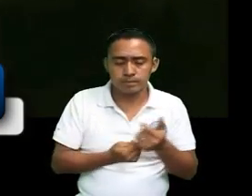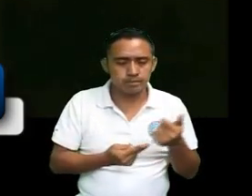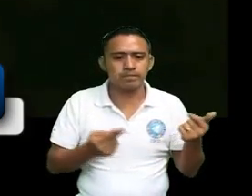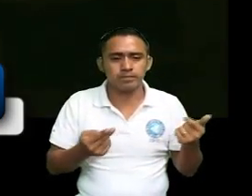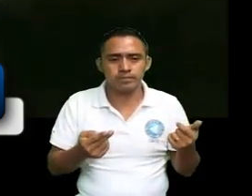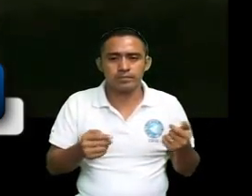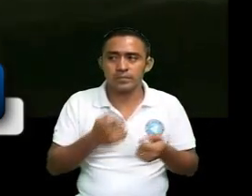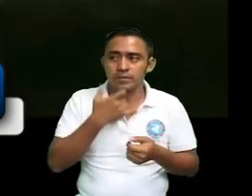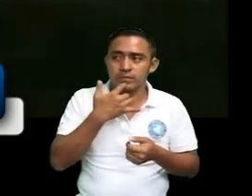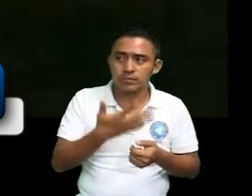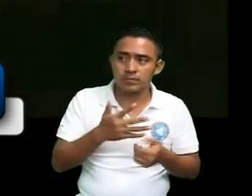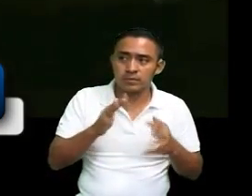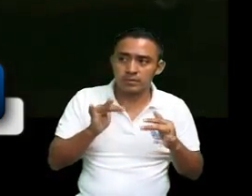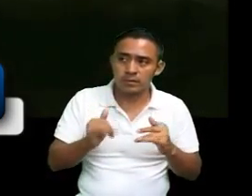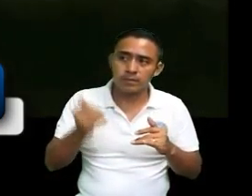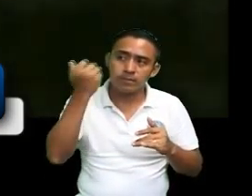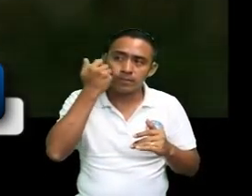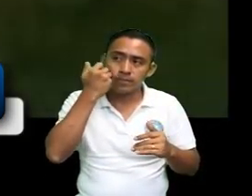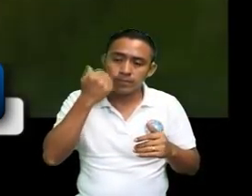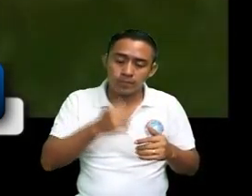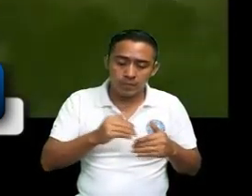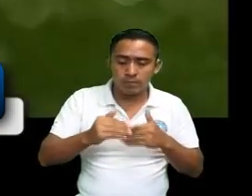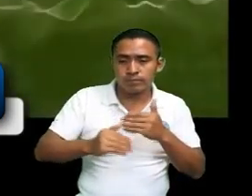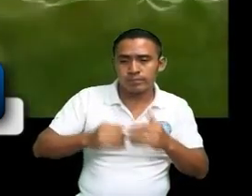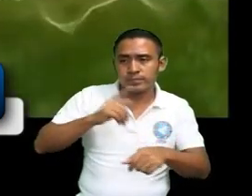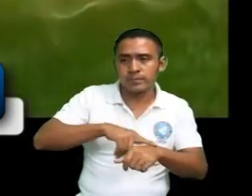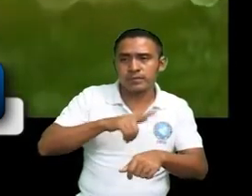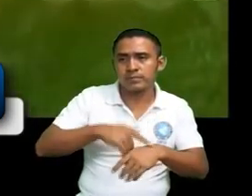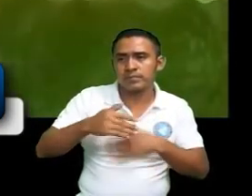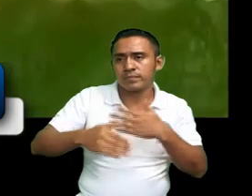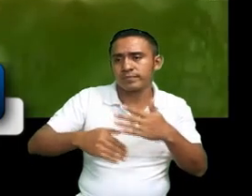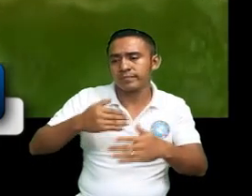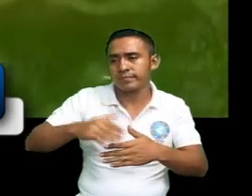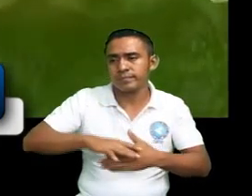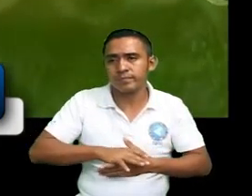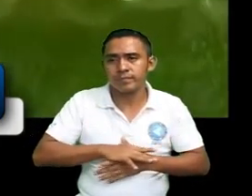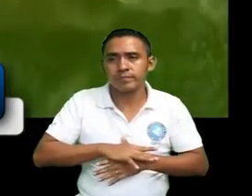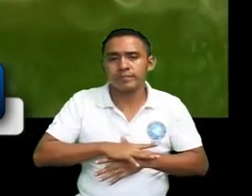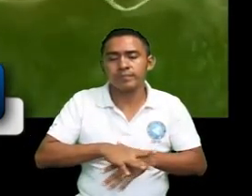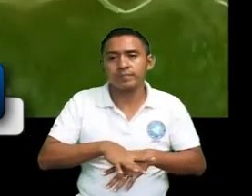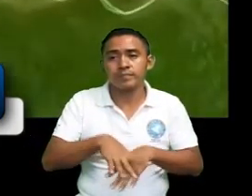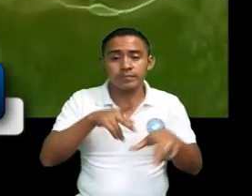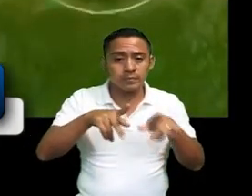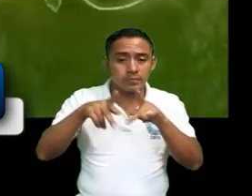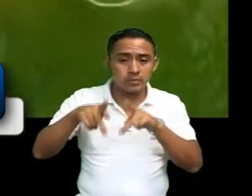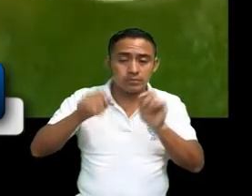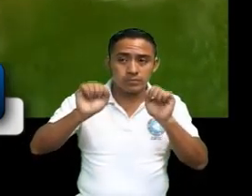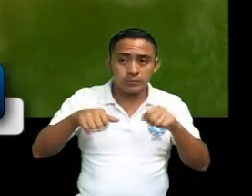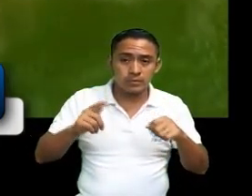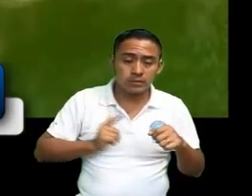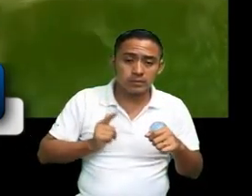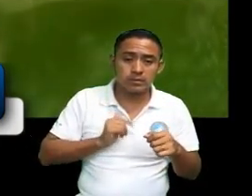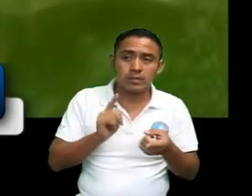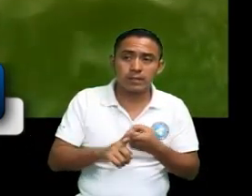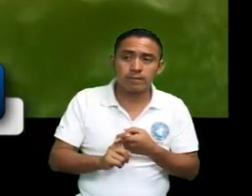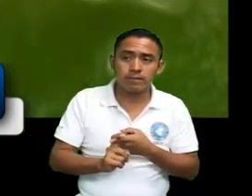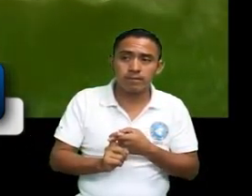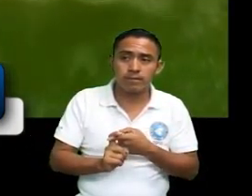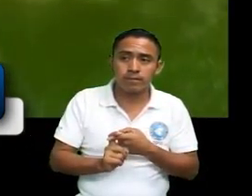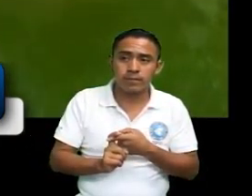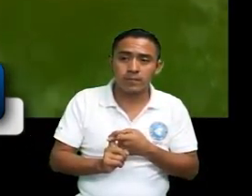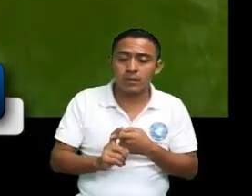qué? Porque ya la enfermedad te la ha dejado, por así decirlo. Quiere decir que los ciudadanos que pueden presentar estos síntomas no le toman